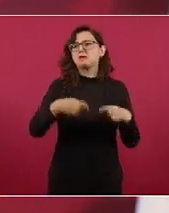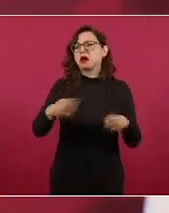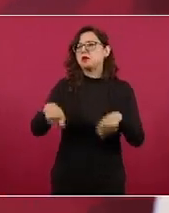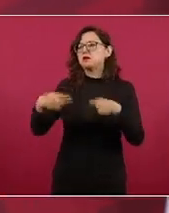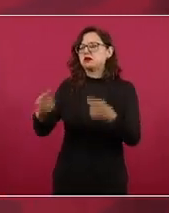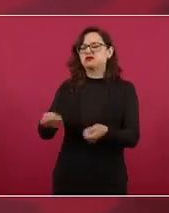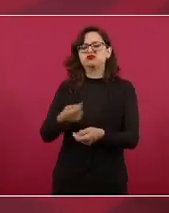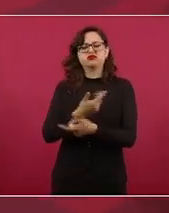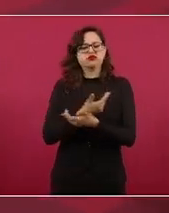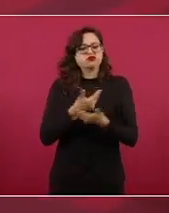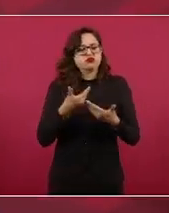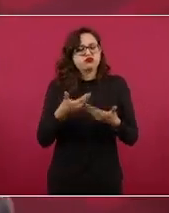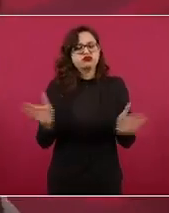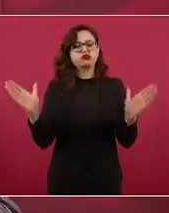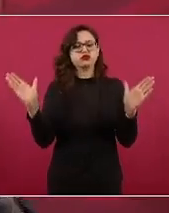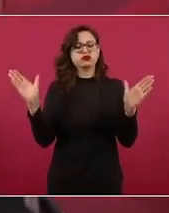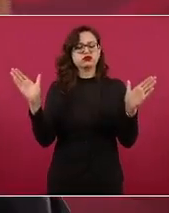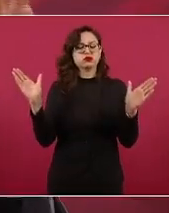y